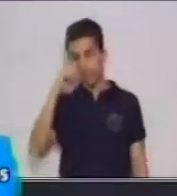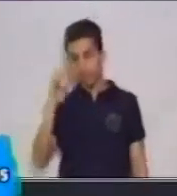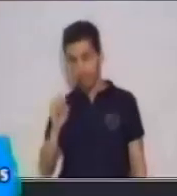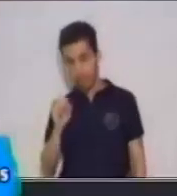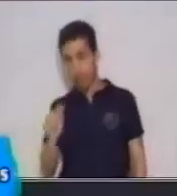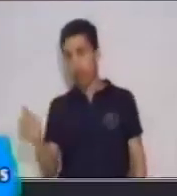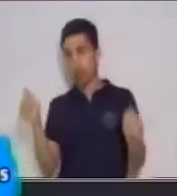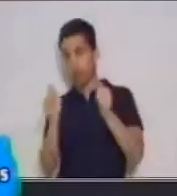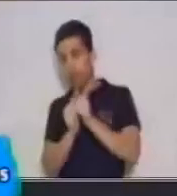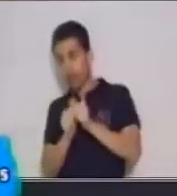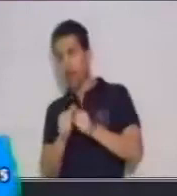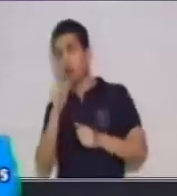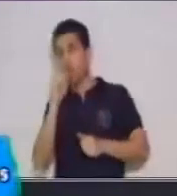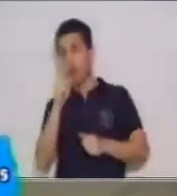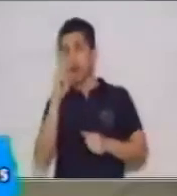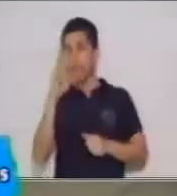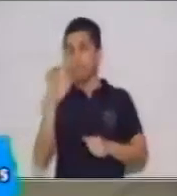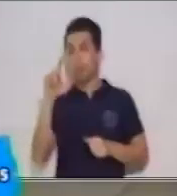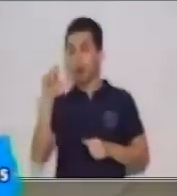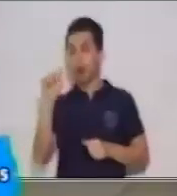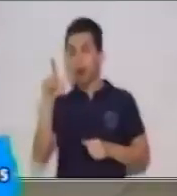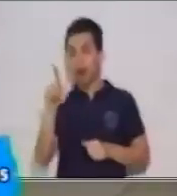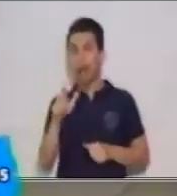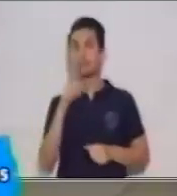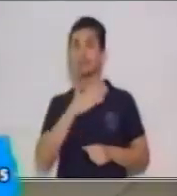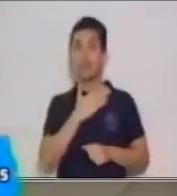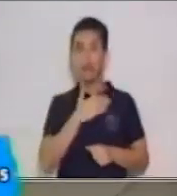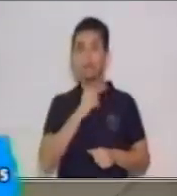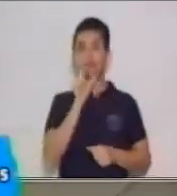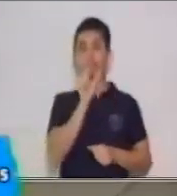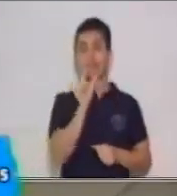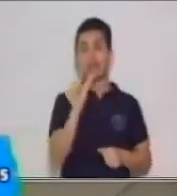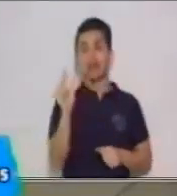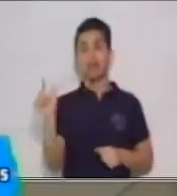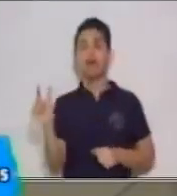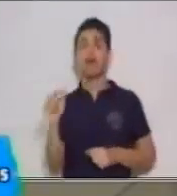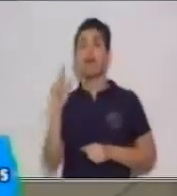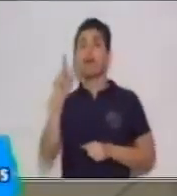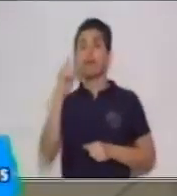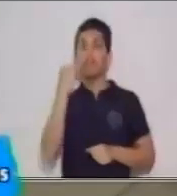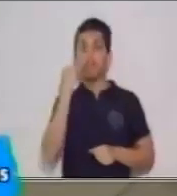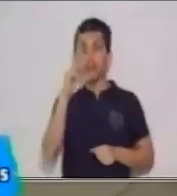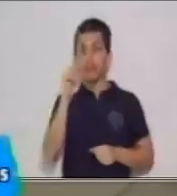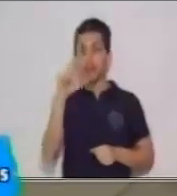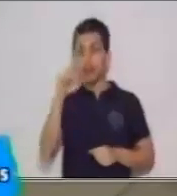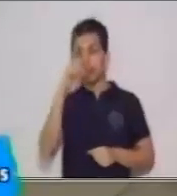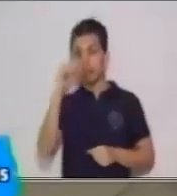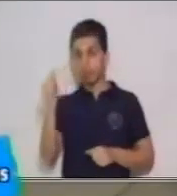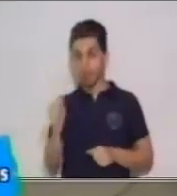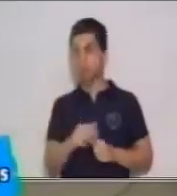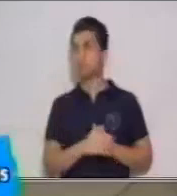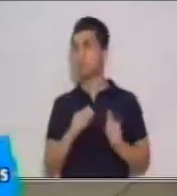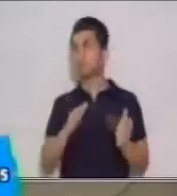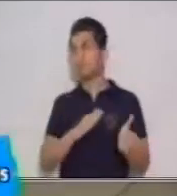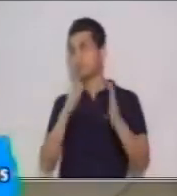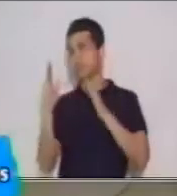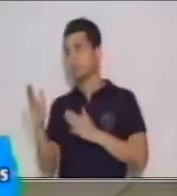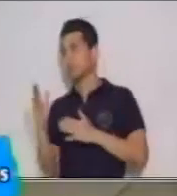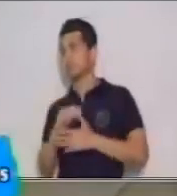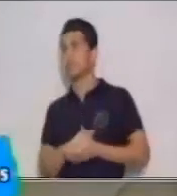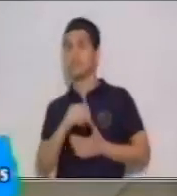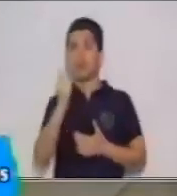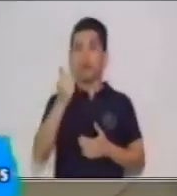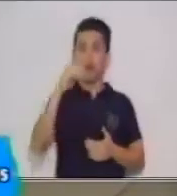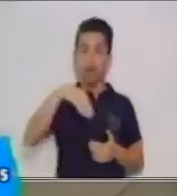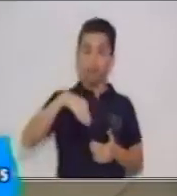bien, tenemos también la palabra ambiente. Veamos la